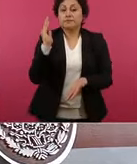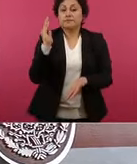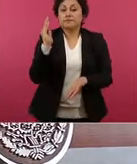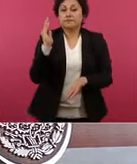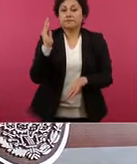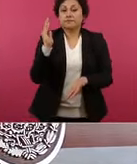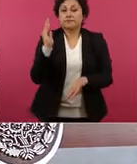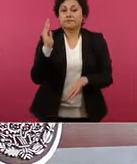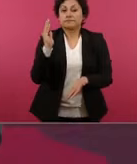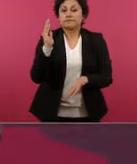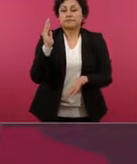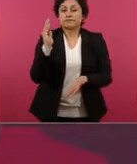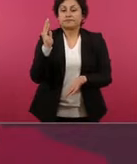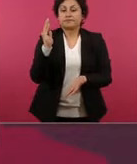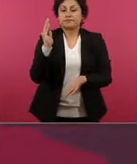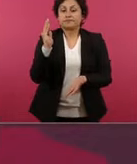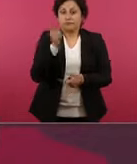si avanzamos,